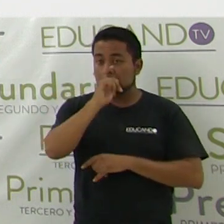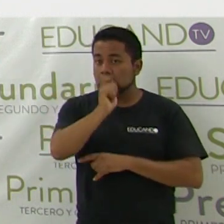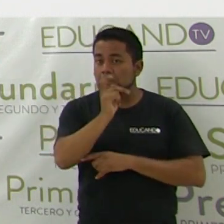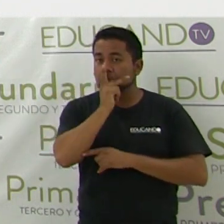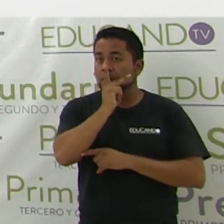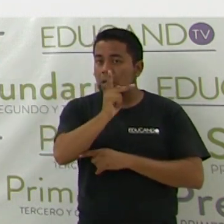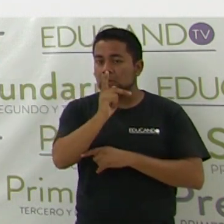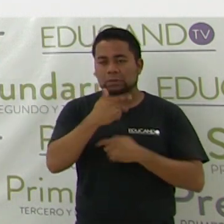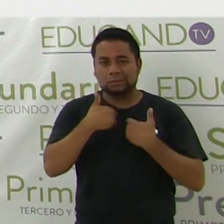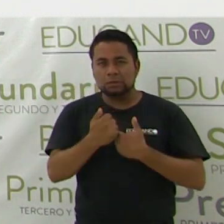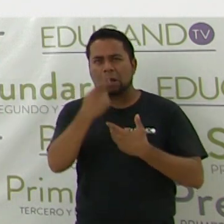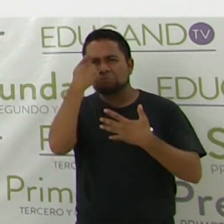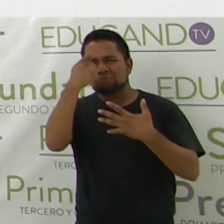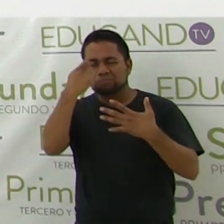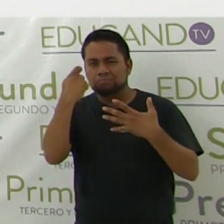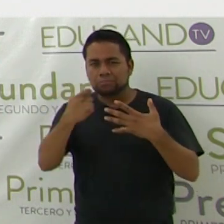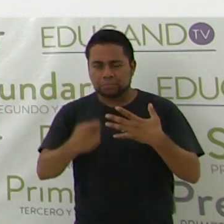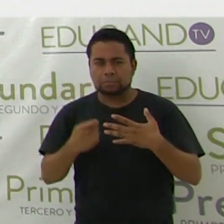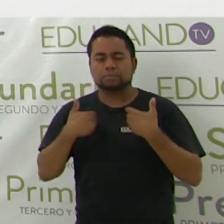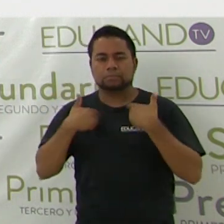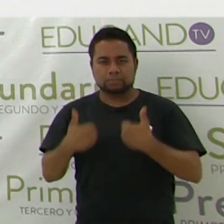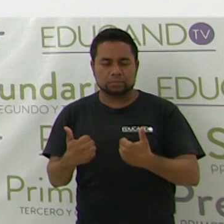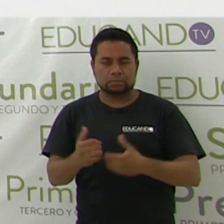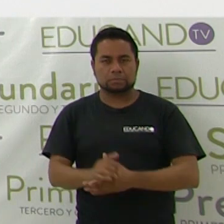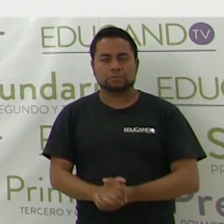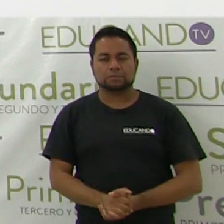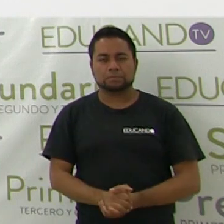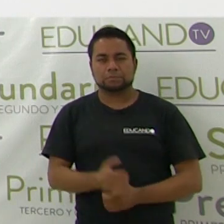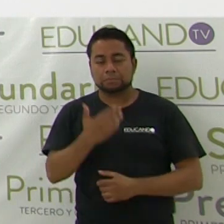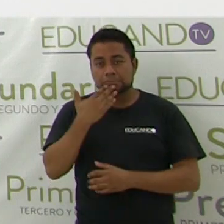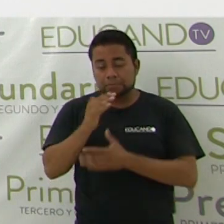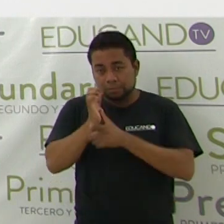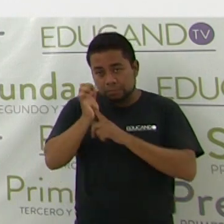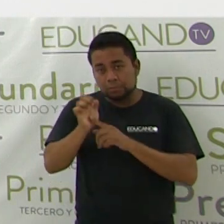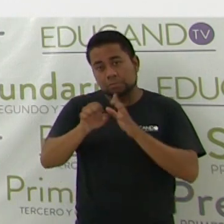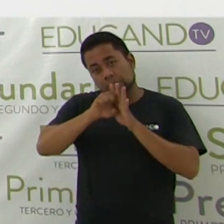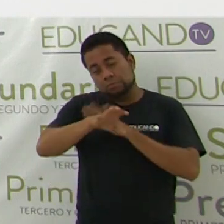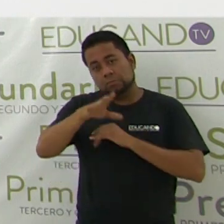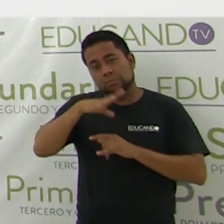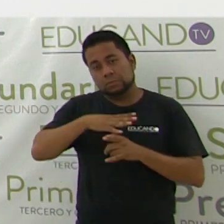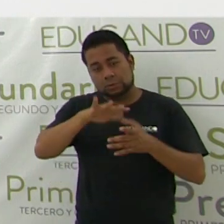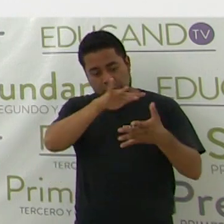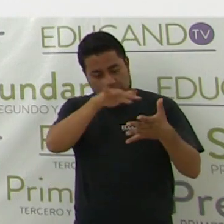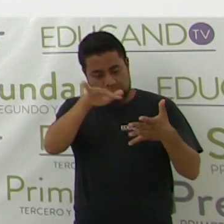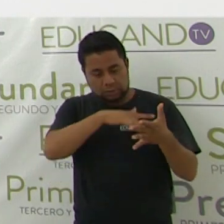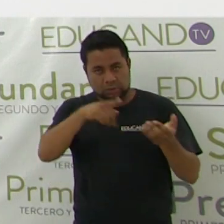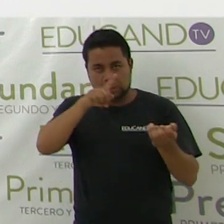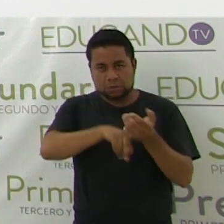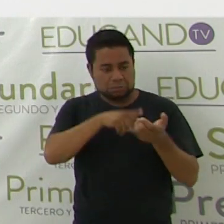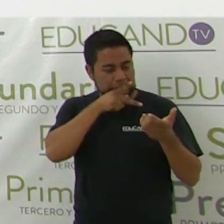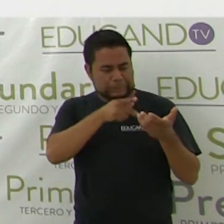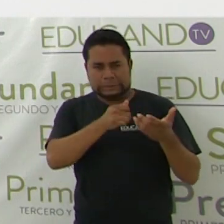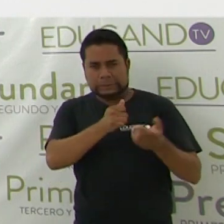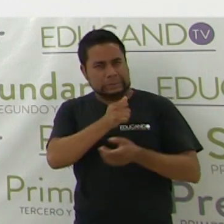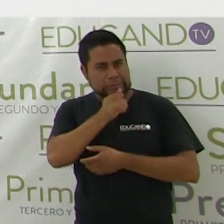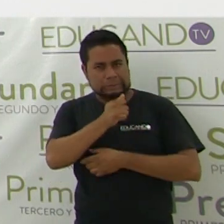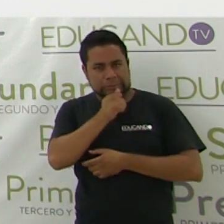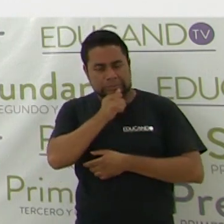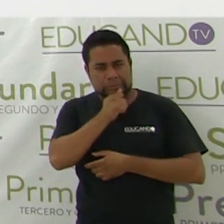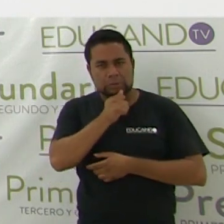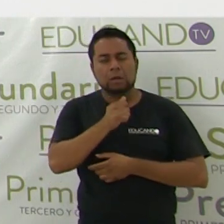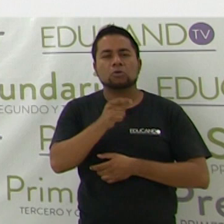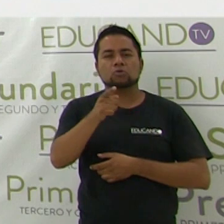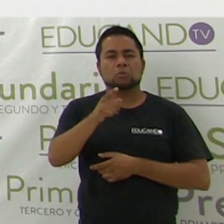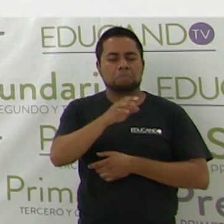de cualquier palabra. Entonces, si encuentran en un texto palabras que no conocen, siempre